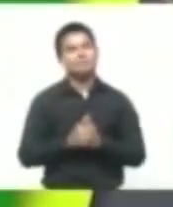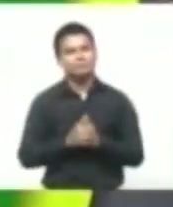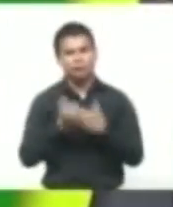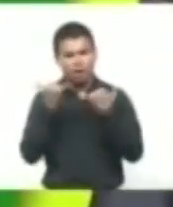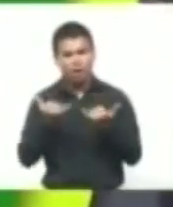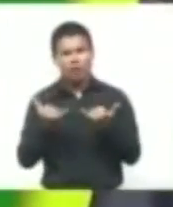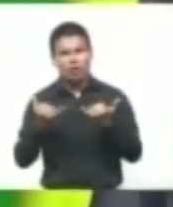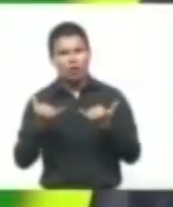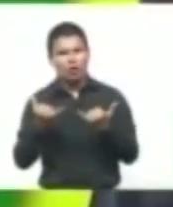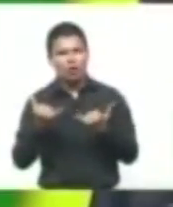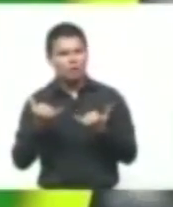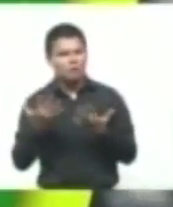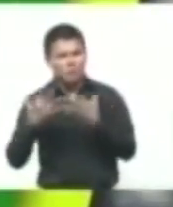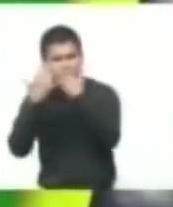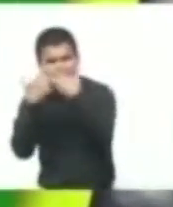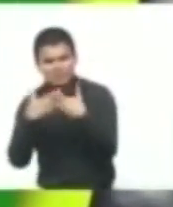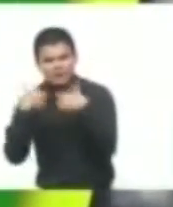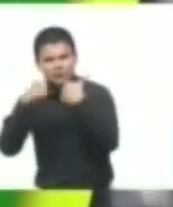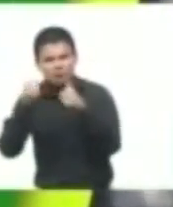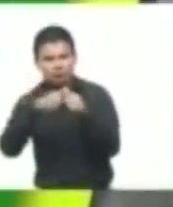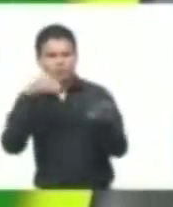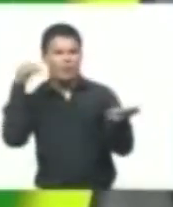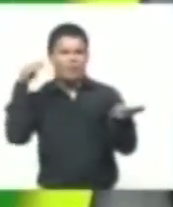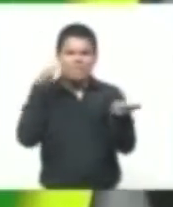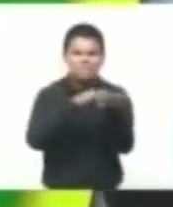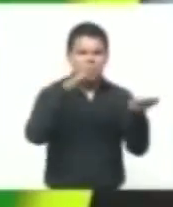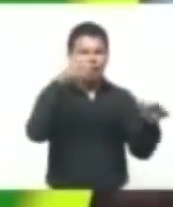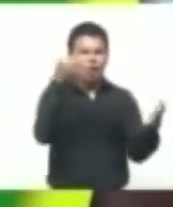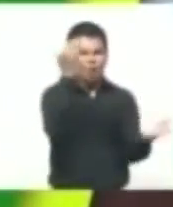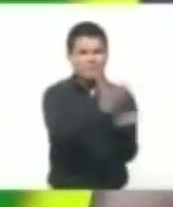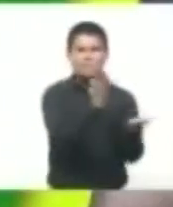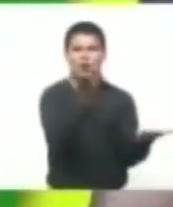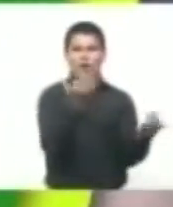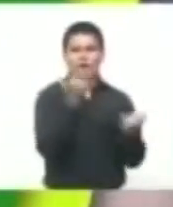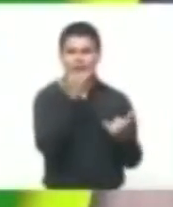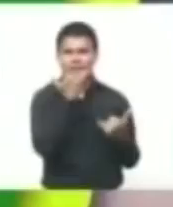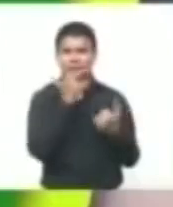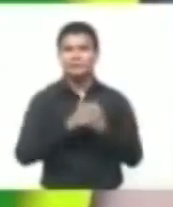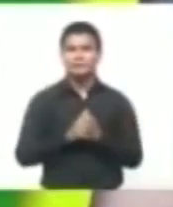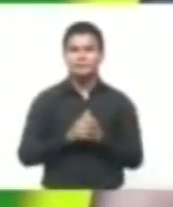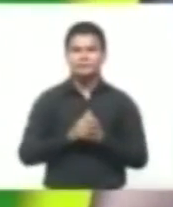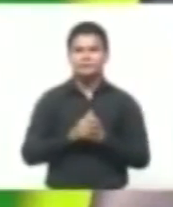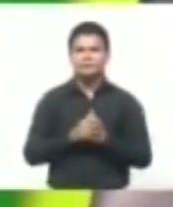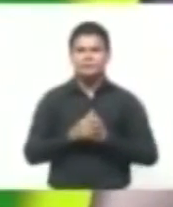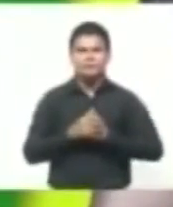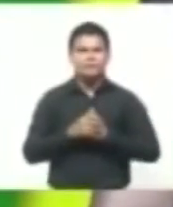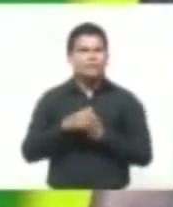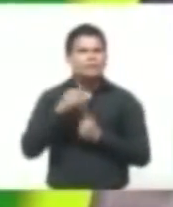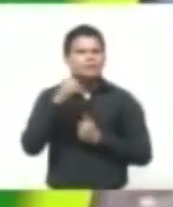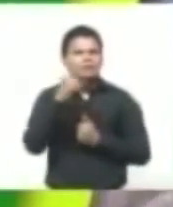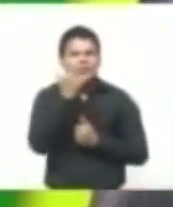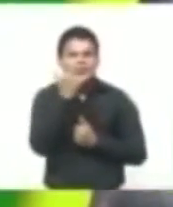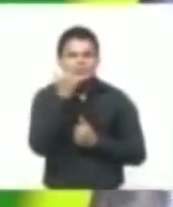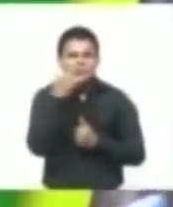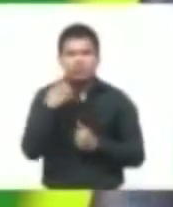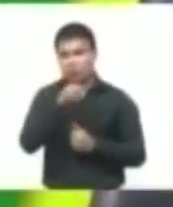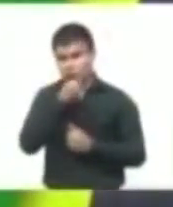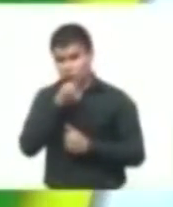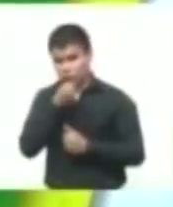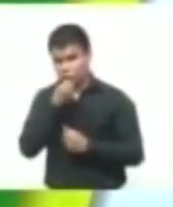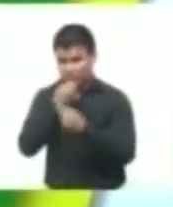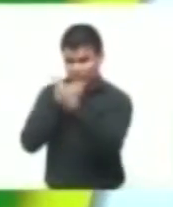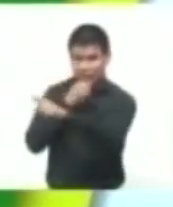investiga empresa de buses involucrada en el accidente. ¿Hubo negligencia médica en el caso de la comunicadora social fallecida? Su